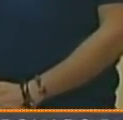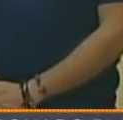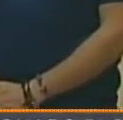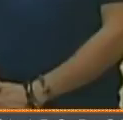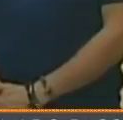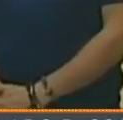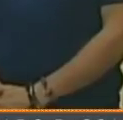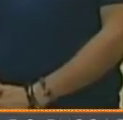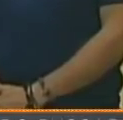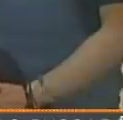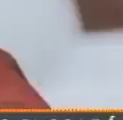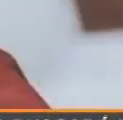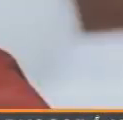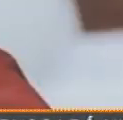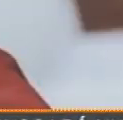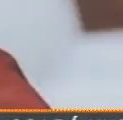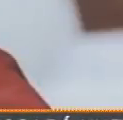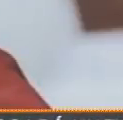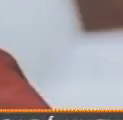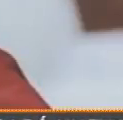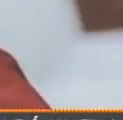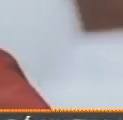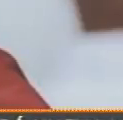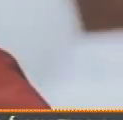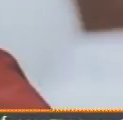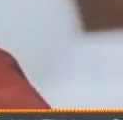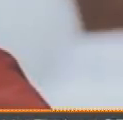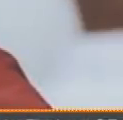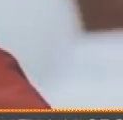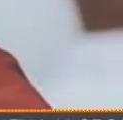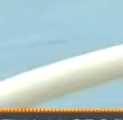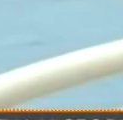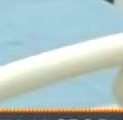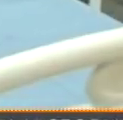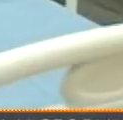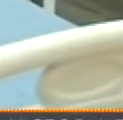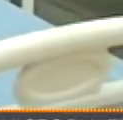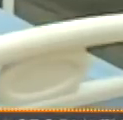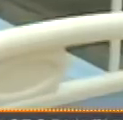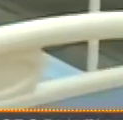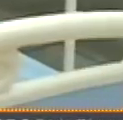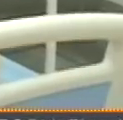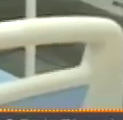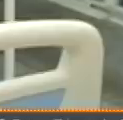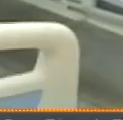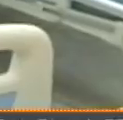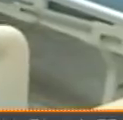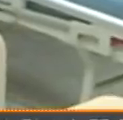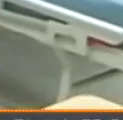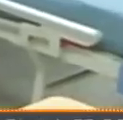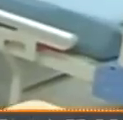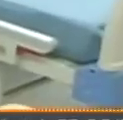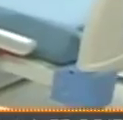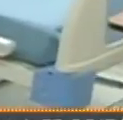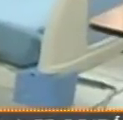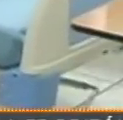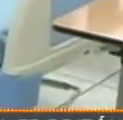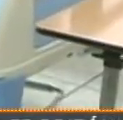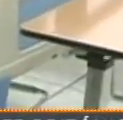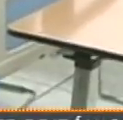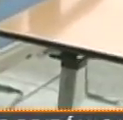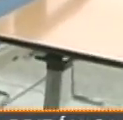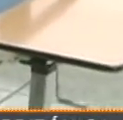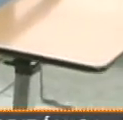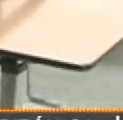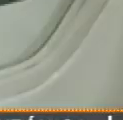pueblo carabobeño, y muy especialmente, querido alcalde, está con nosotros el viceministro de Salud también, querido alcalde Castañeda,